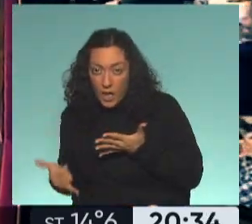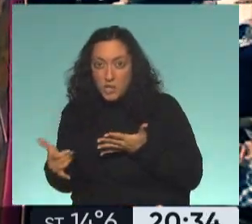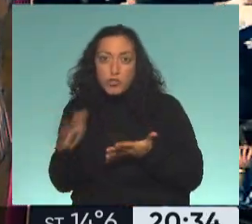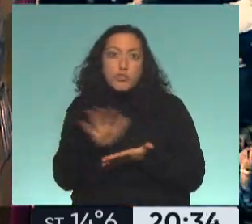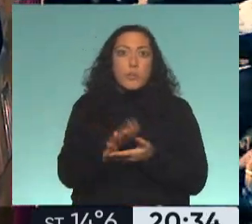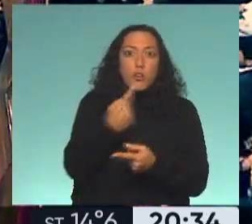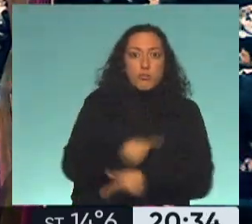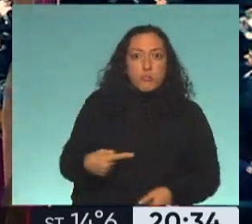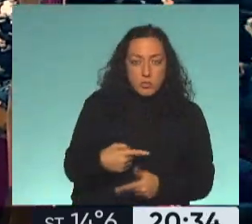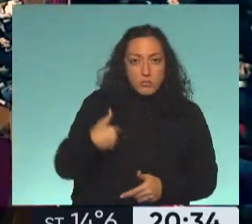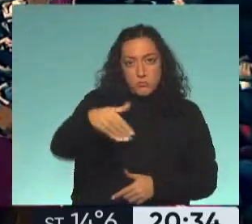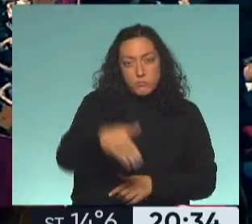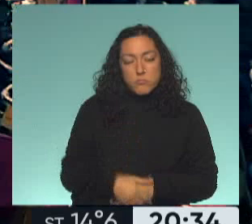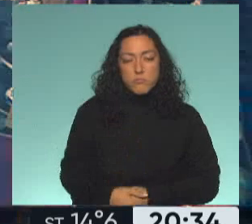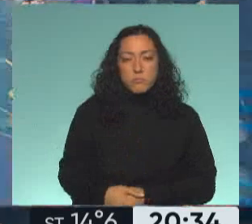cosas.